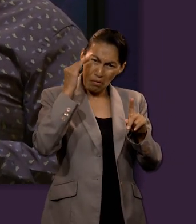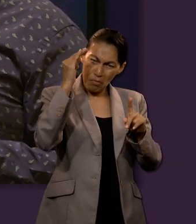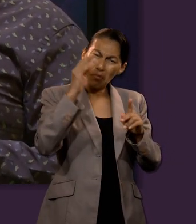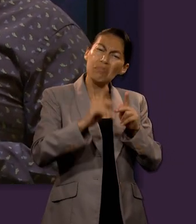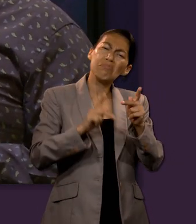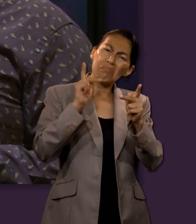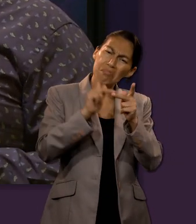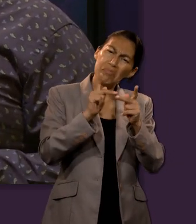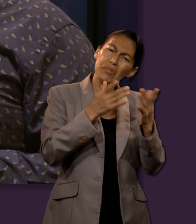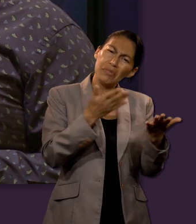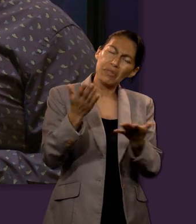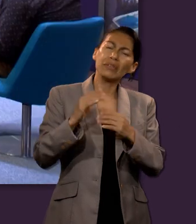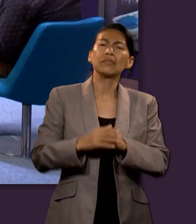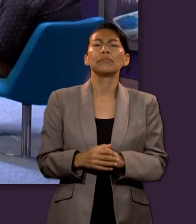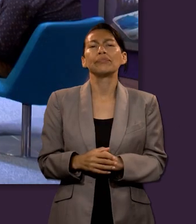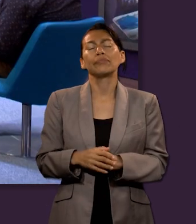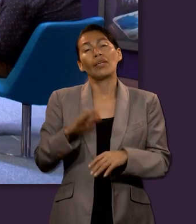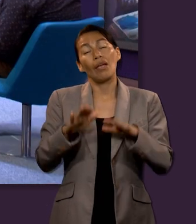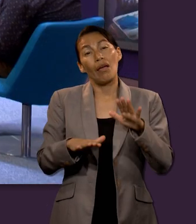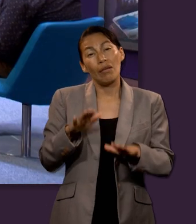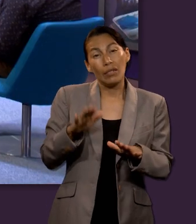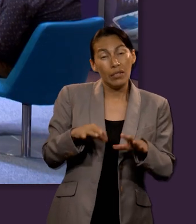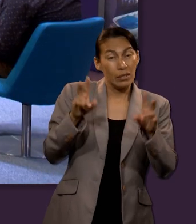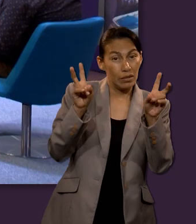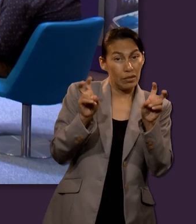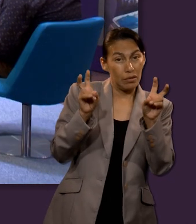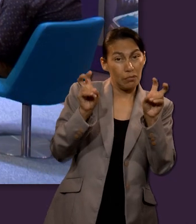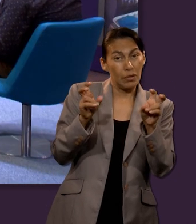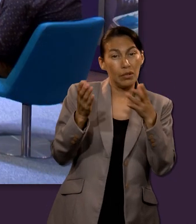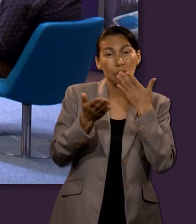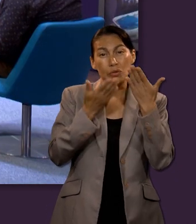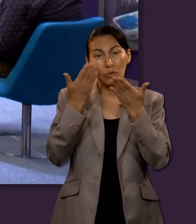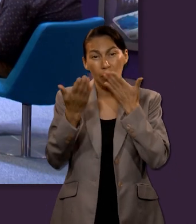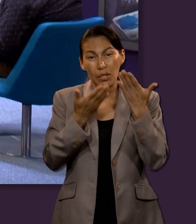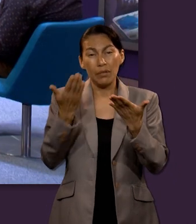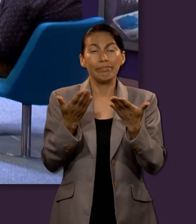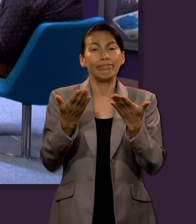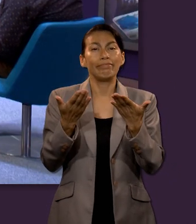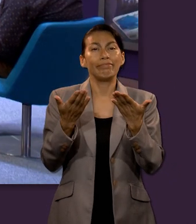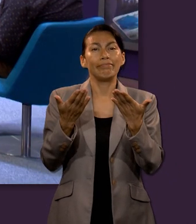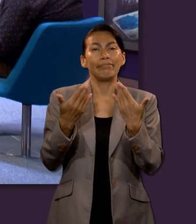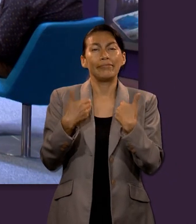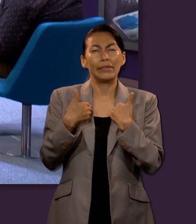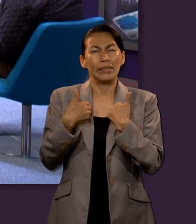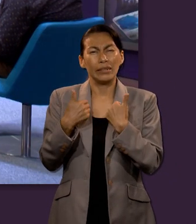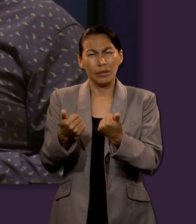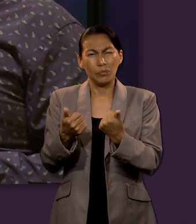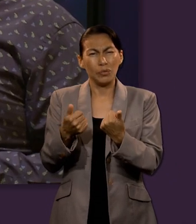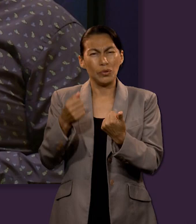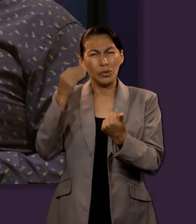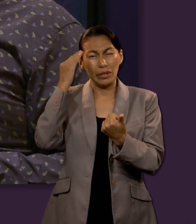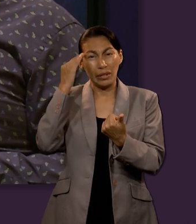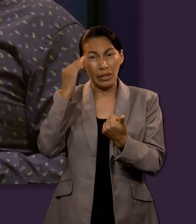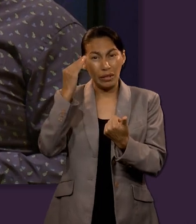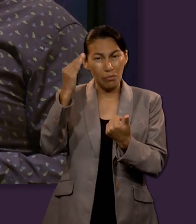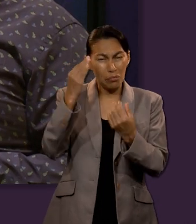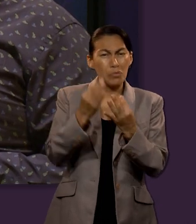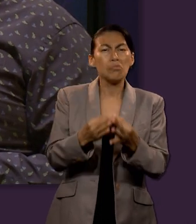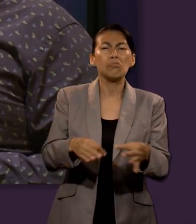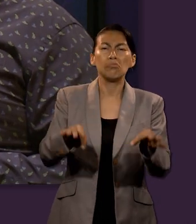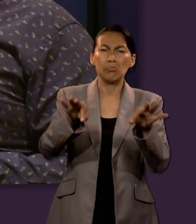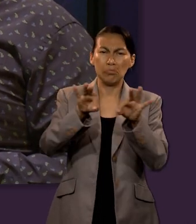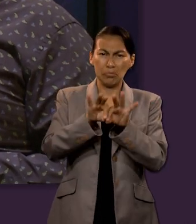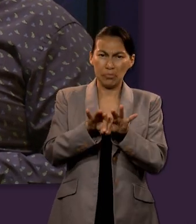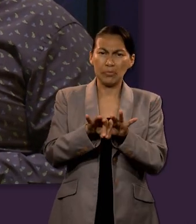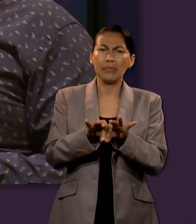pertenece a dios ahora yo creo que cuando nosotros estudiamos temas de mayordomía cristiana por ejemplo nos damos cuenta de que el